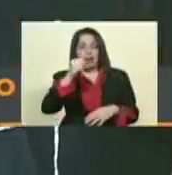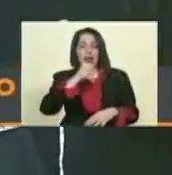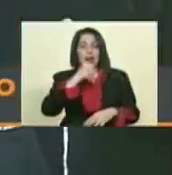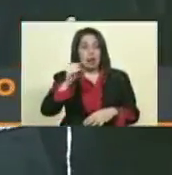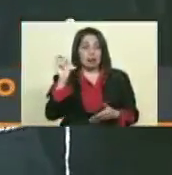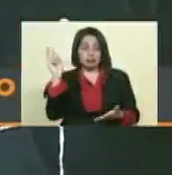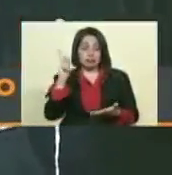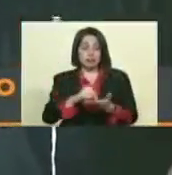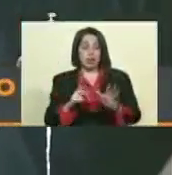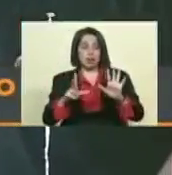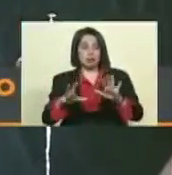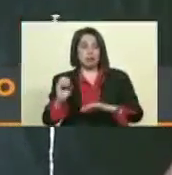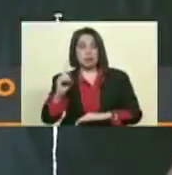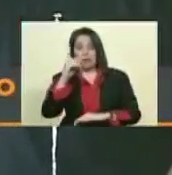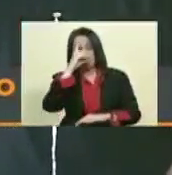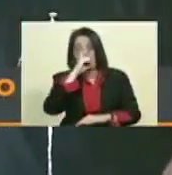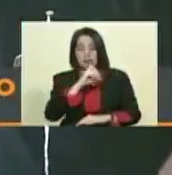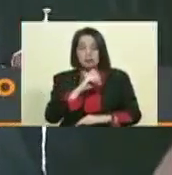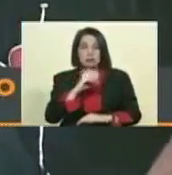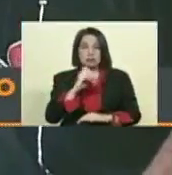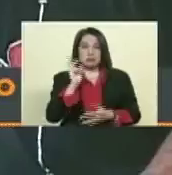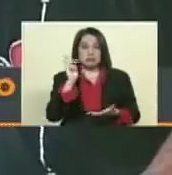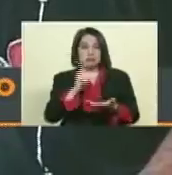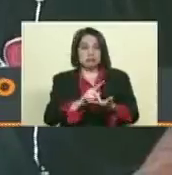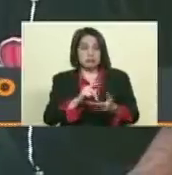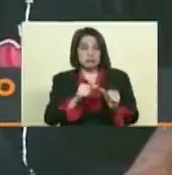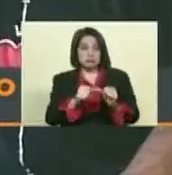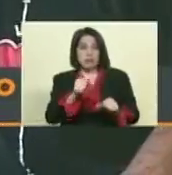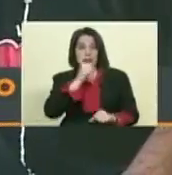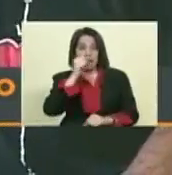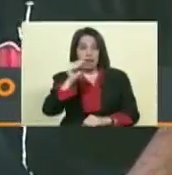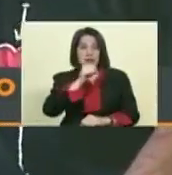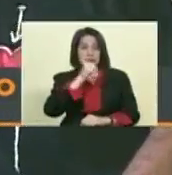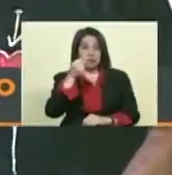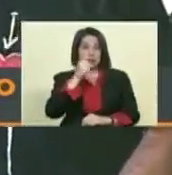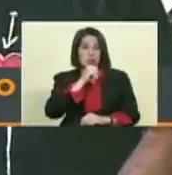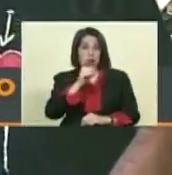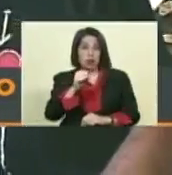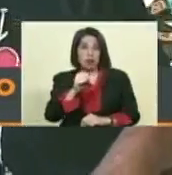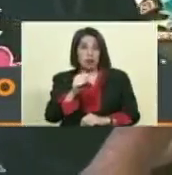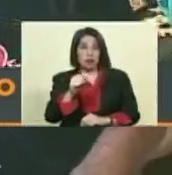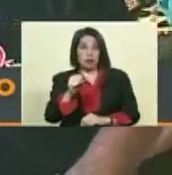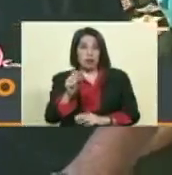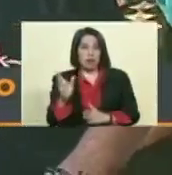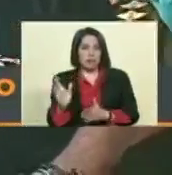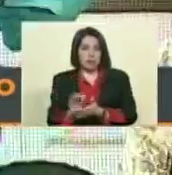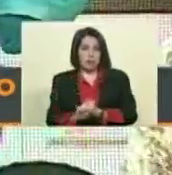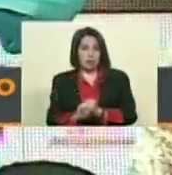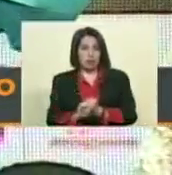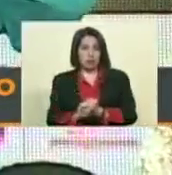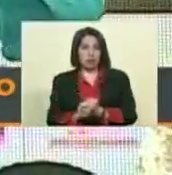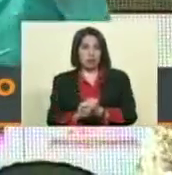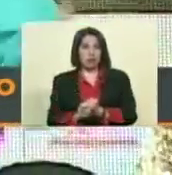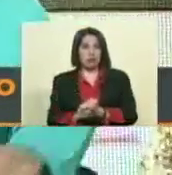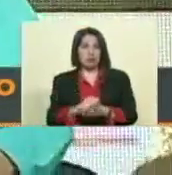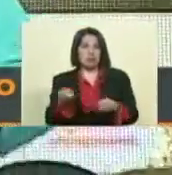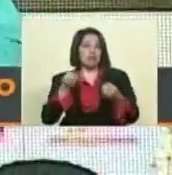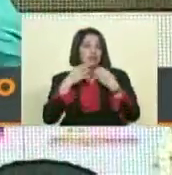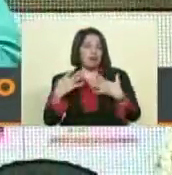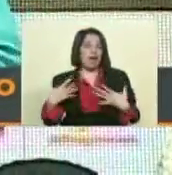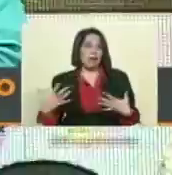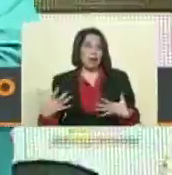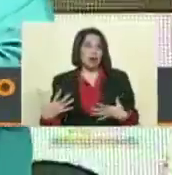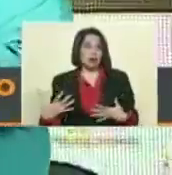los 80 inclusive muchas canciones que los guaraguaos, camarada, hicieron famosas